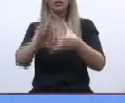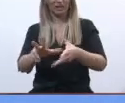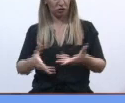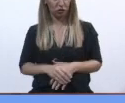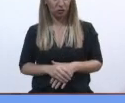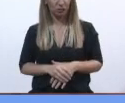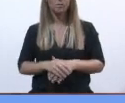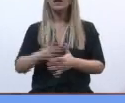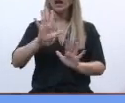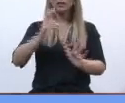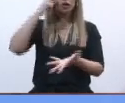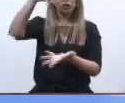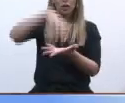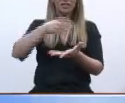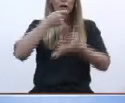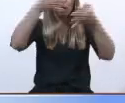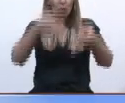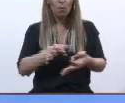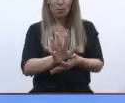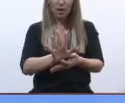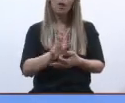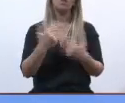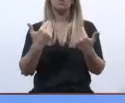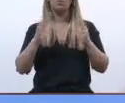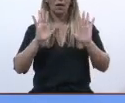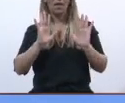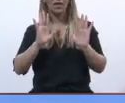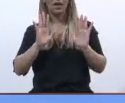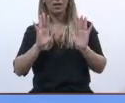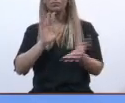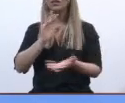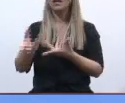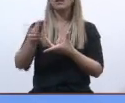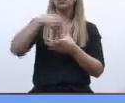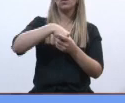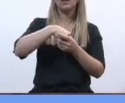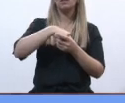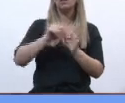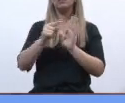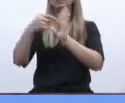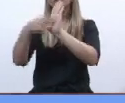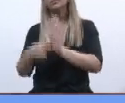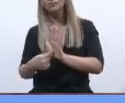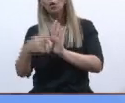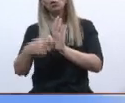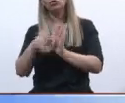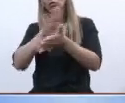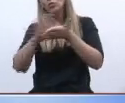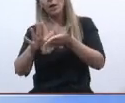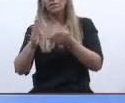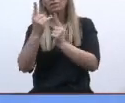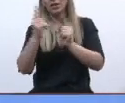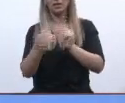el Congreso es quien tendrá la potestad de incluir o no incluir alguno de los distintos criterios vigentes en la